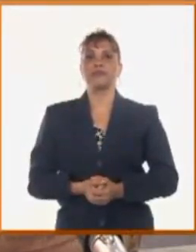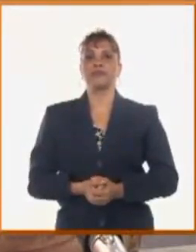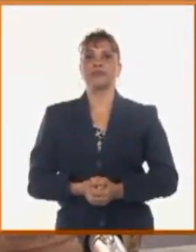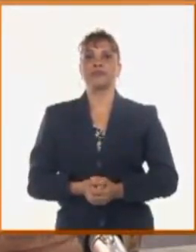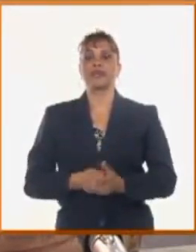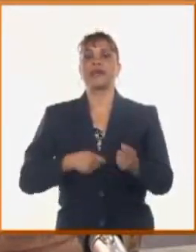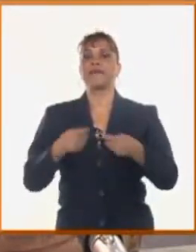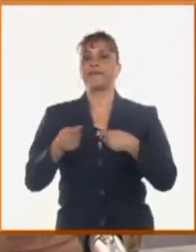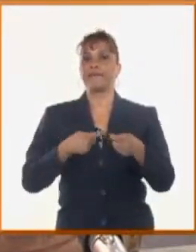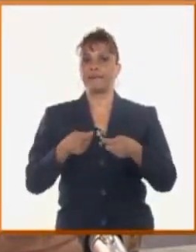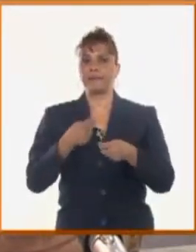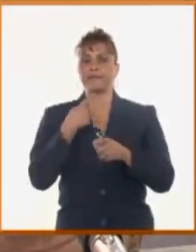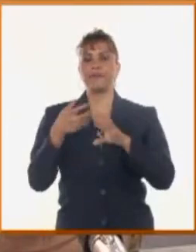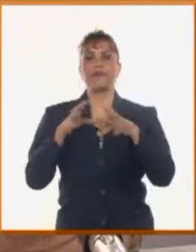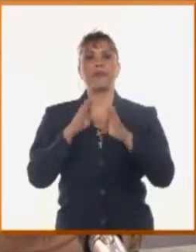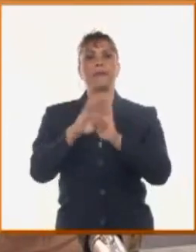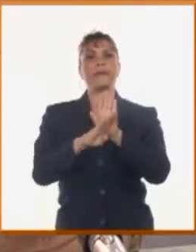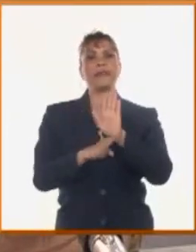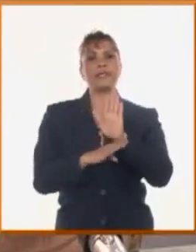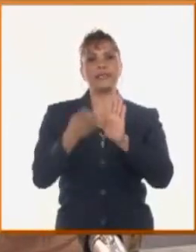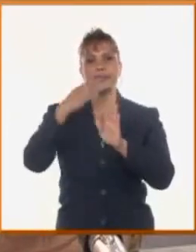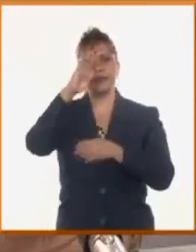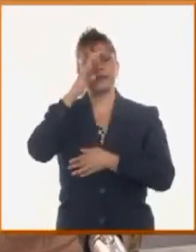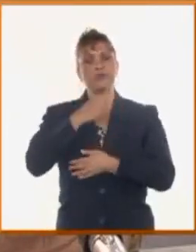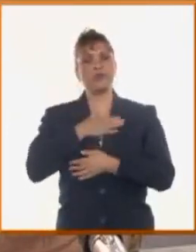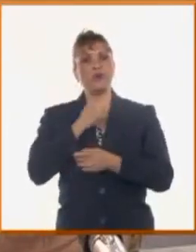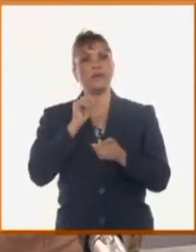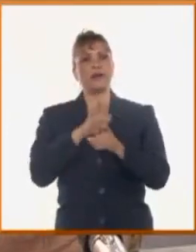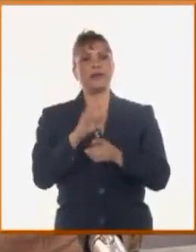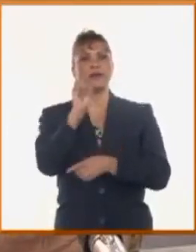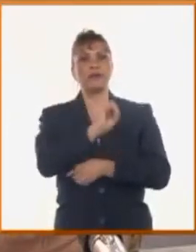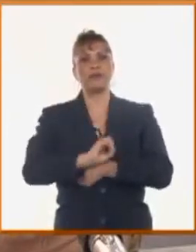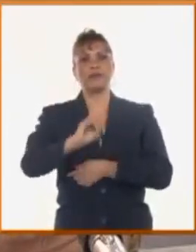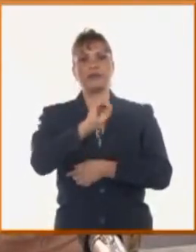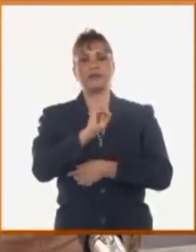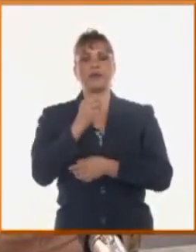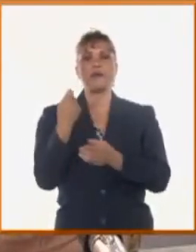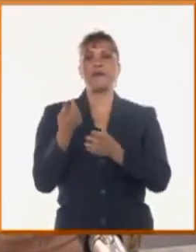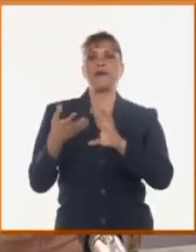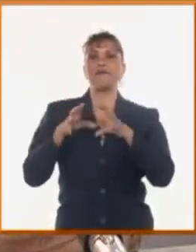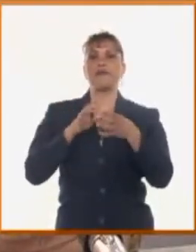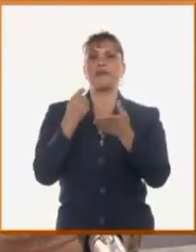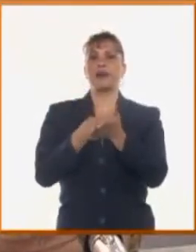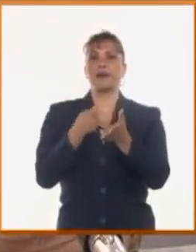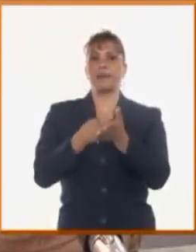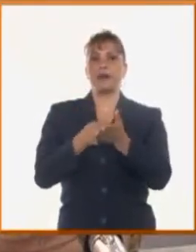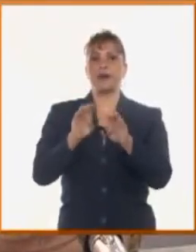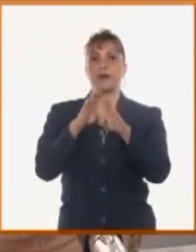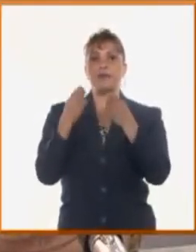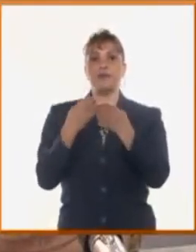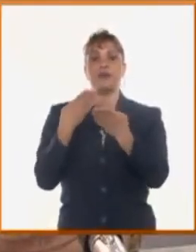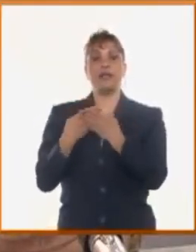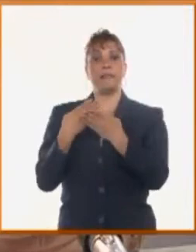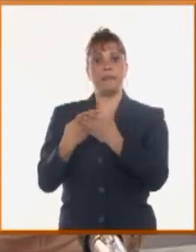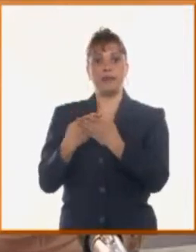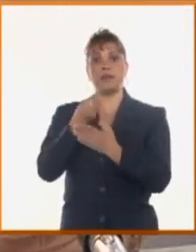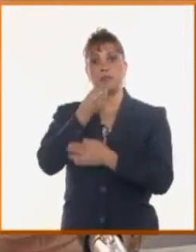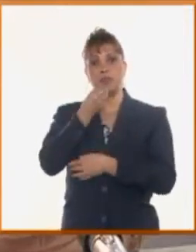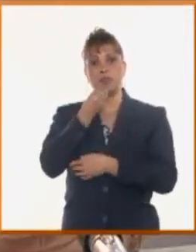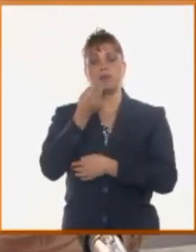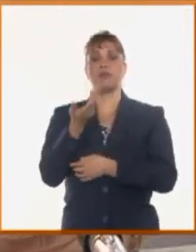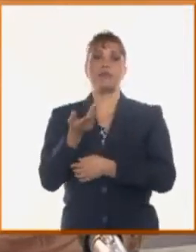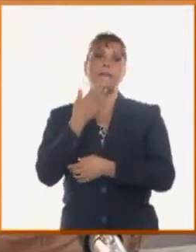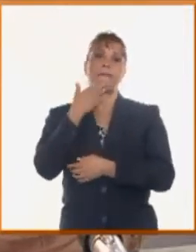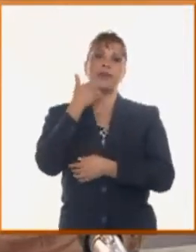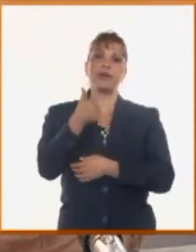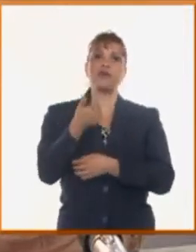estado tomándose medidas desde el país para la organización financiera, que eso va a posibilitar que desde el mundo empresarial pudiéramos tener un mayor acceso a